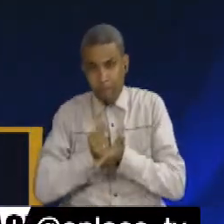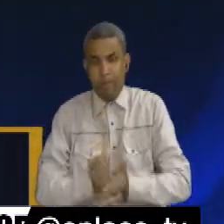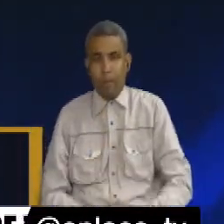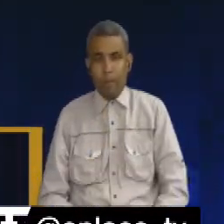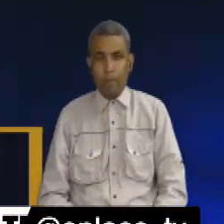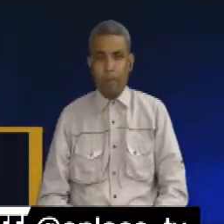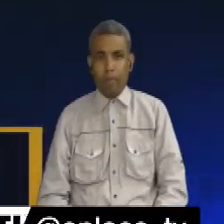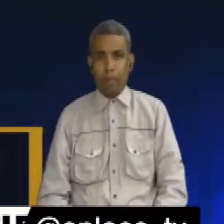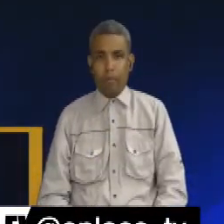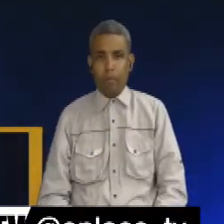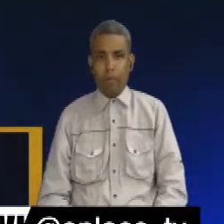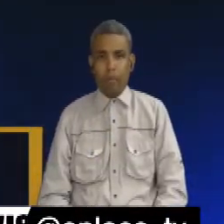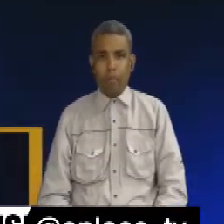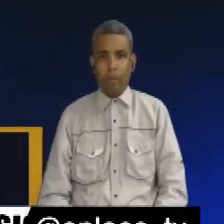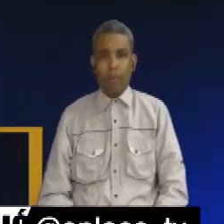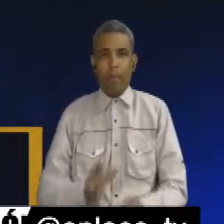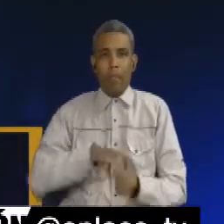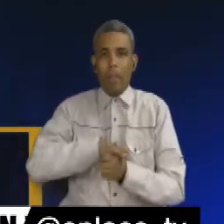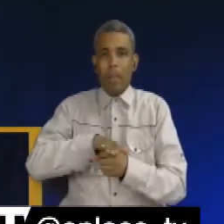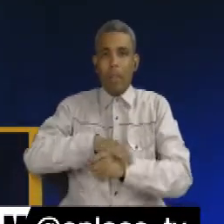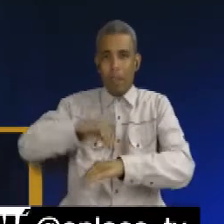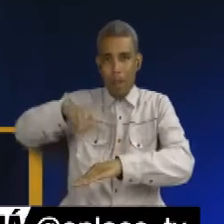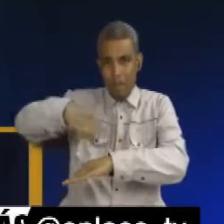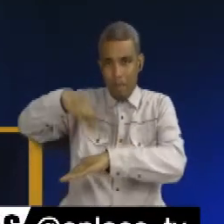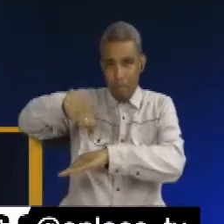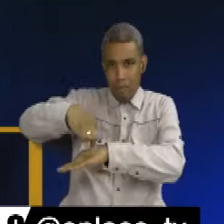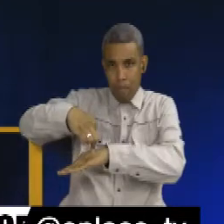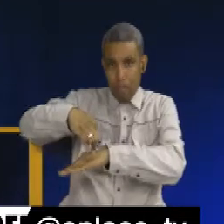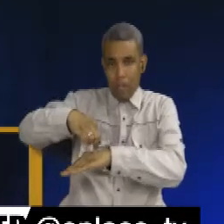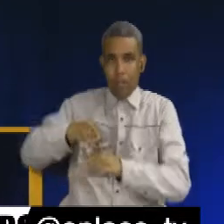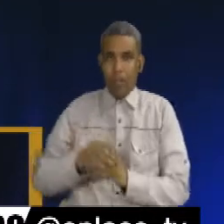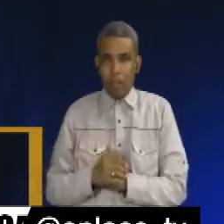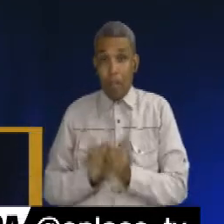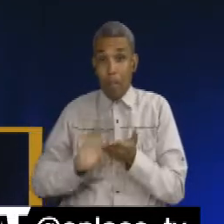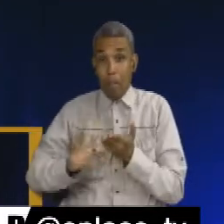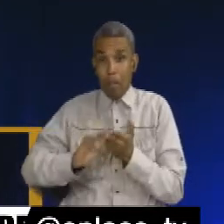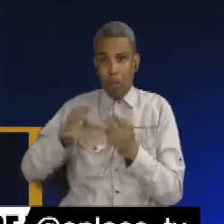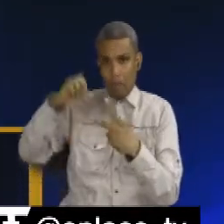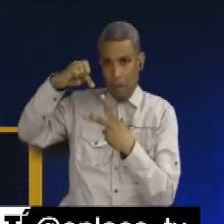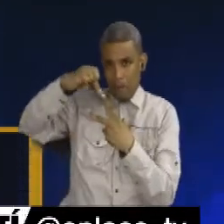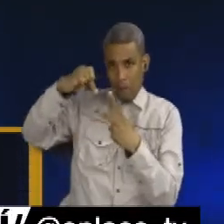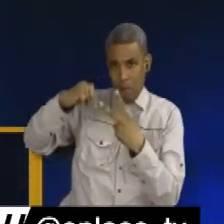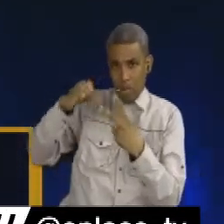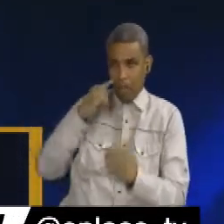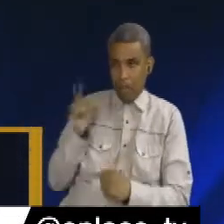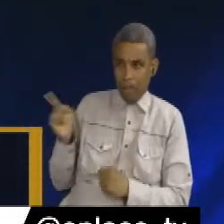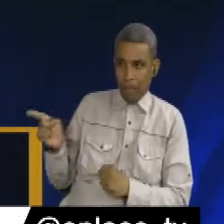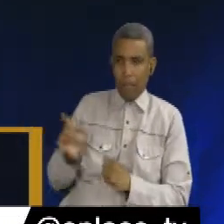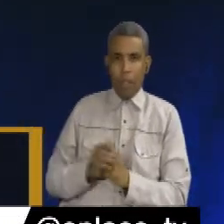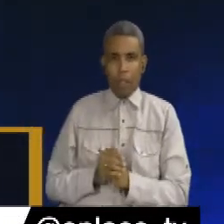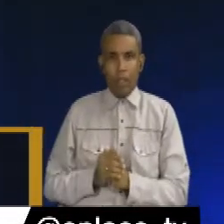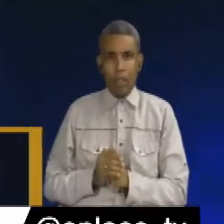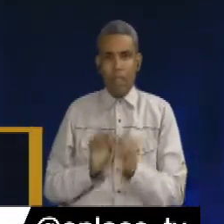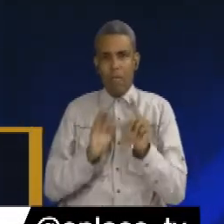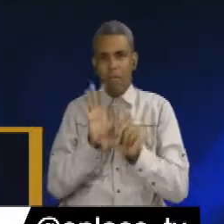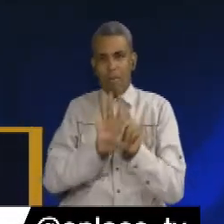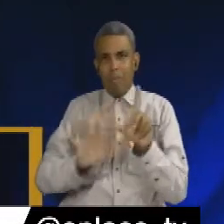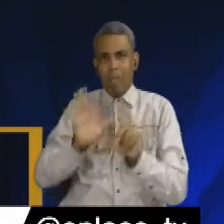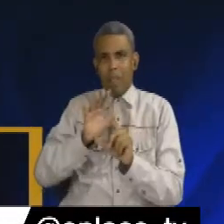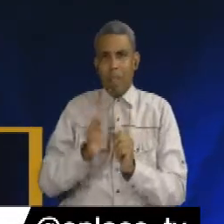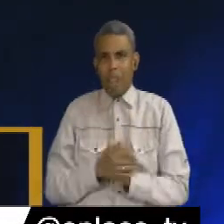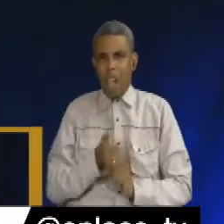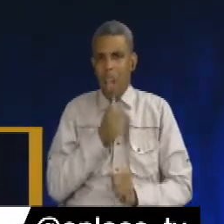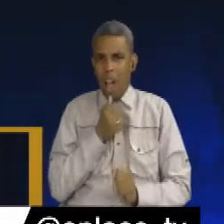Ahora nos trasladamos al barrio El Progreso. Nuestro reportero ciudadano denuncia con este video cómo de este manjol salen